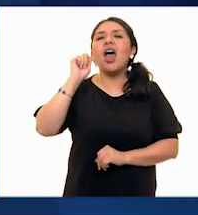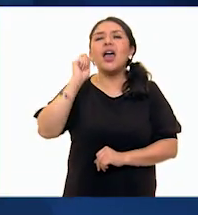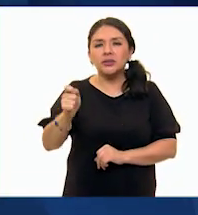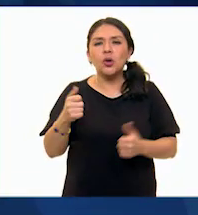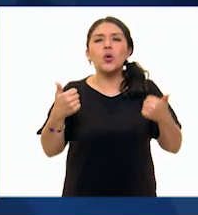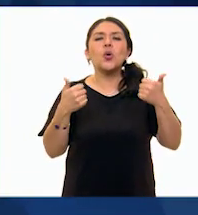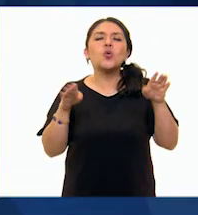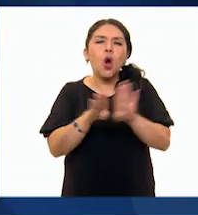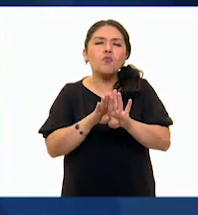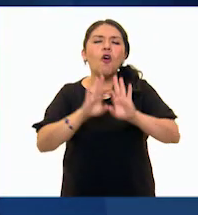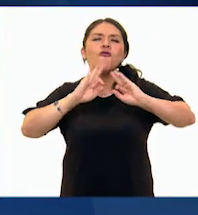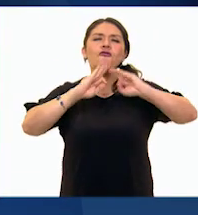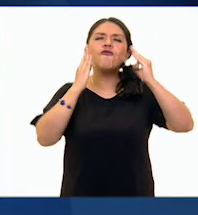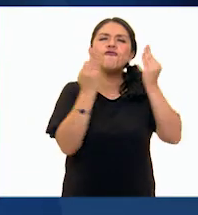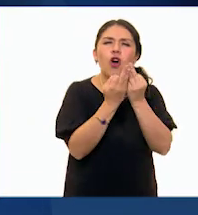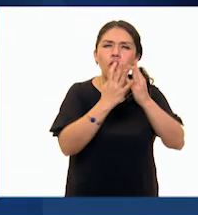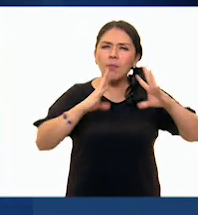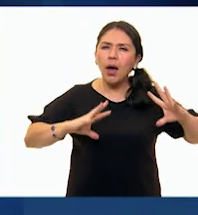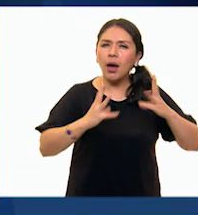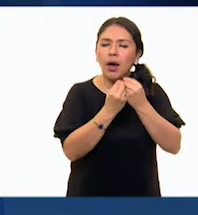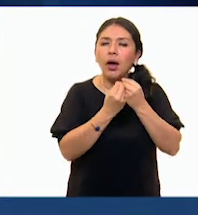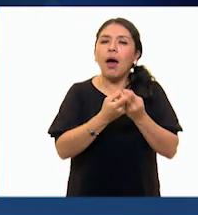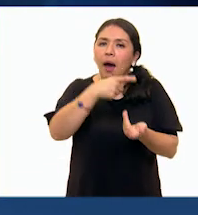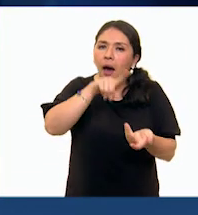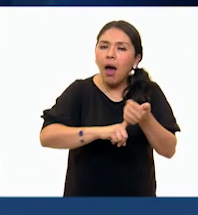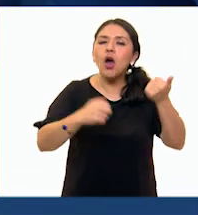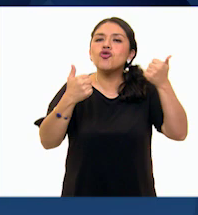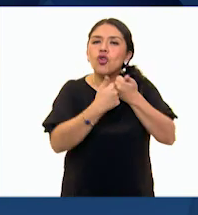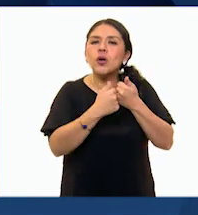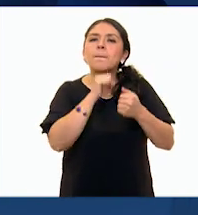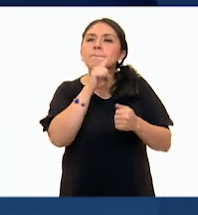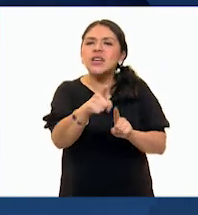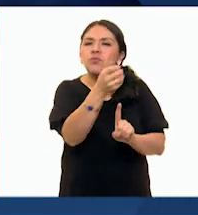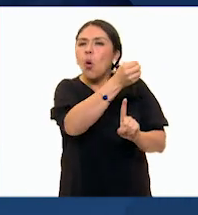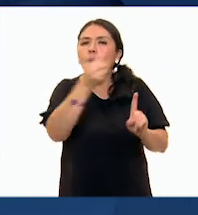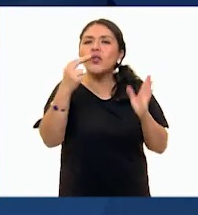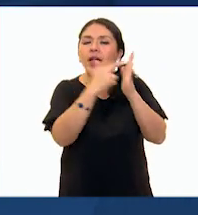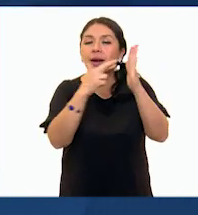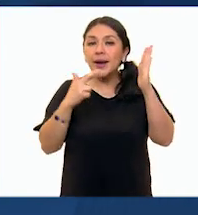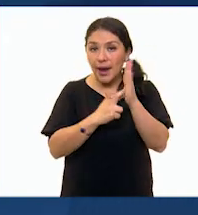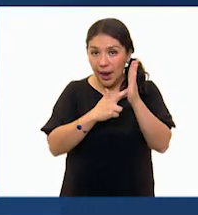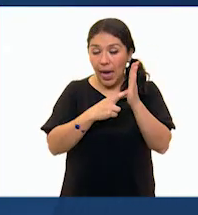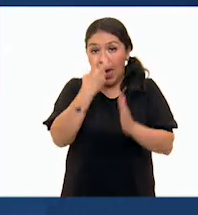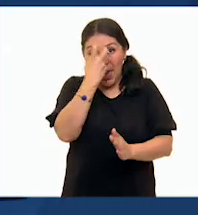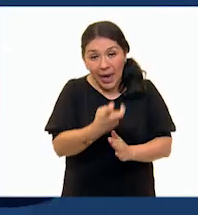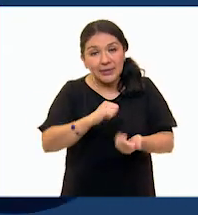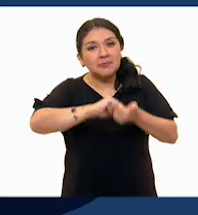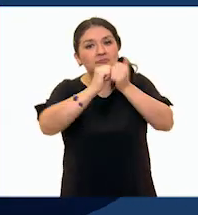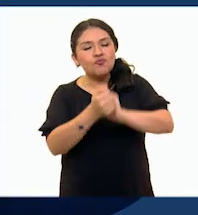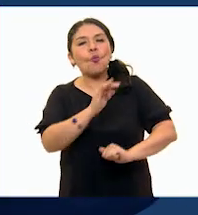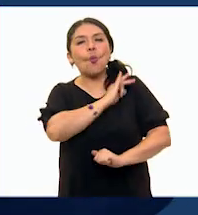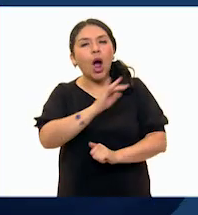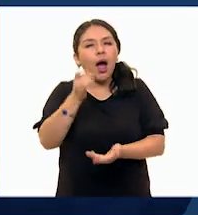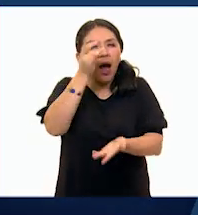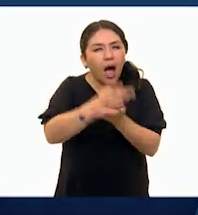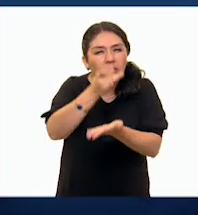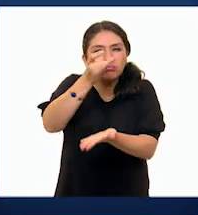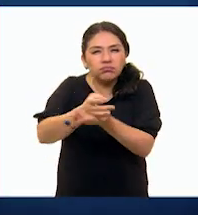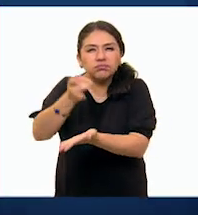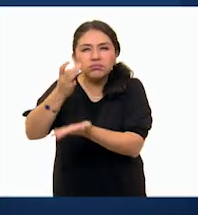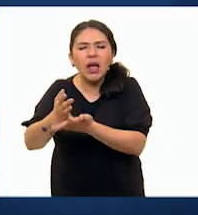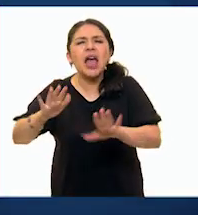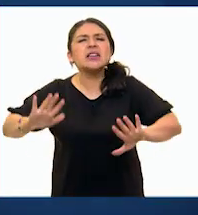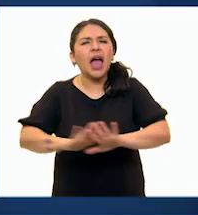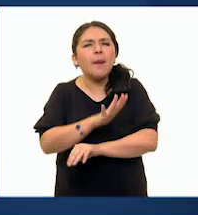un conjunto de formas que se generan a partir de un patrón o regla que permite identificar lo que